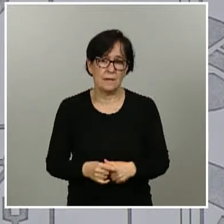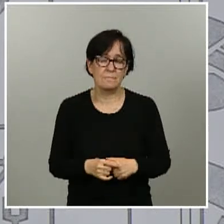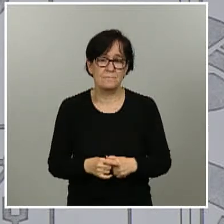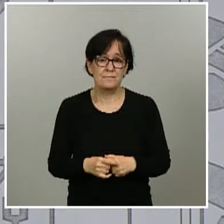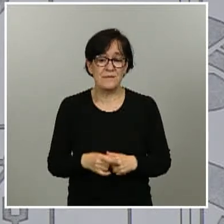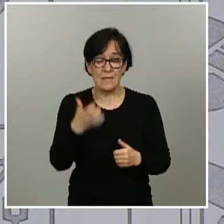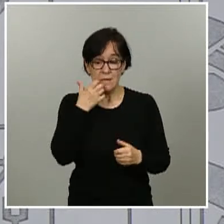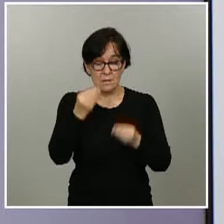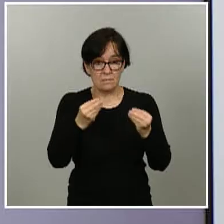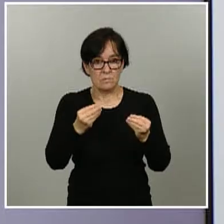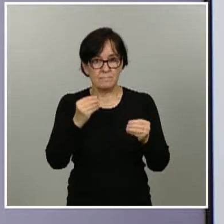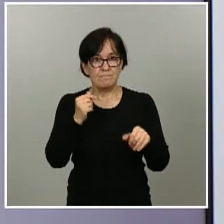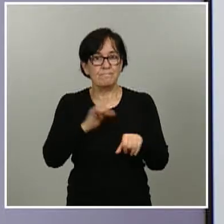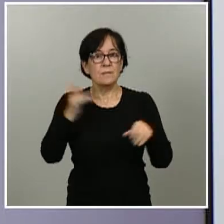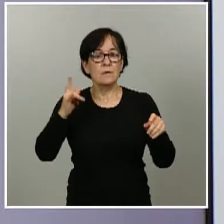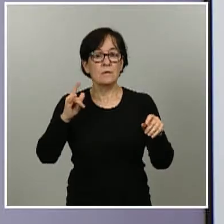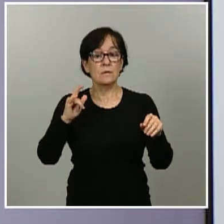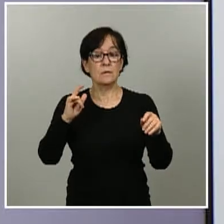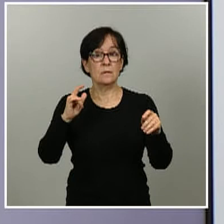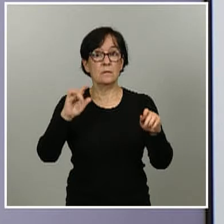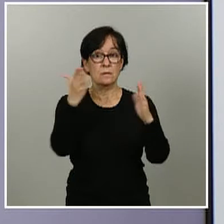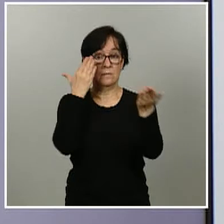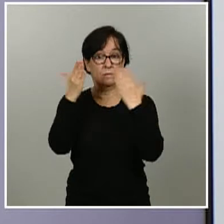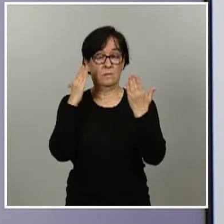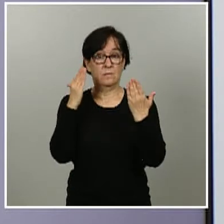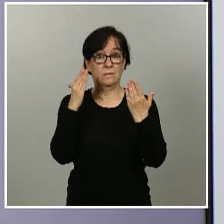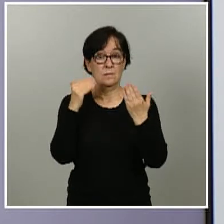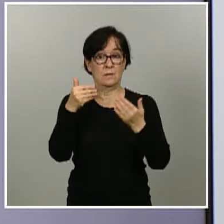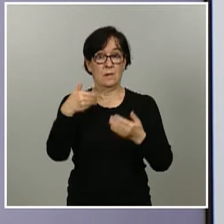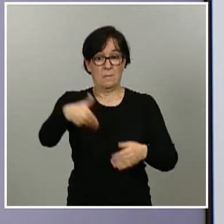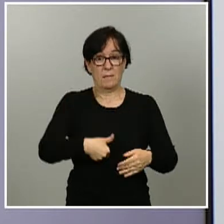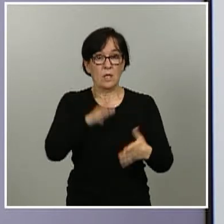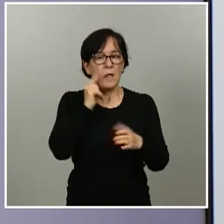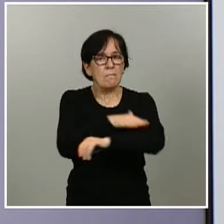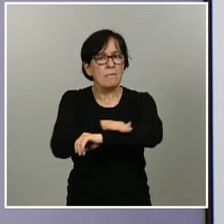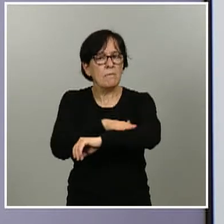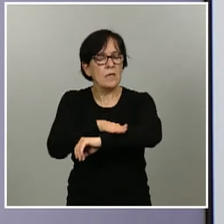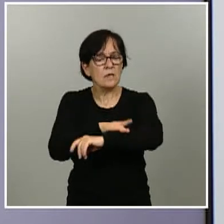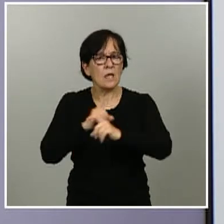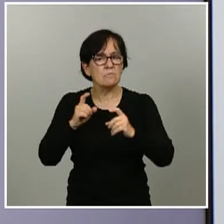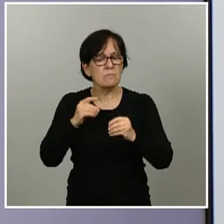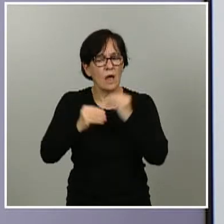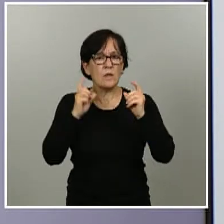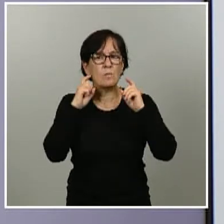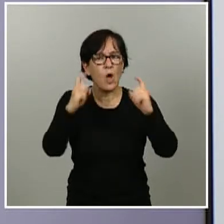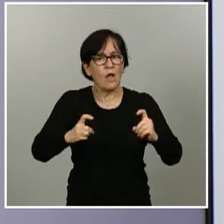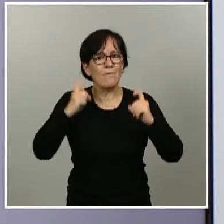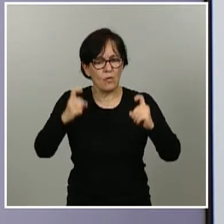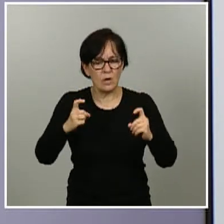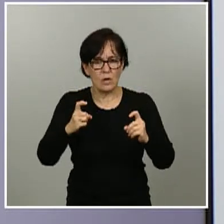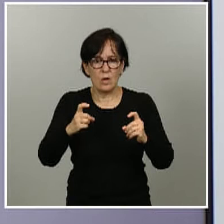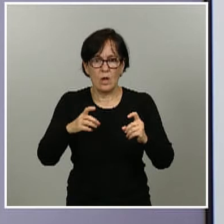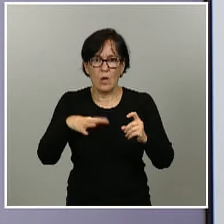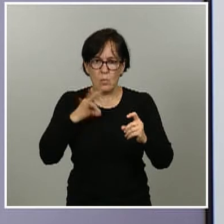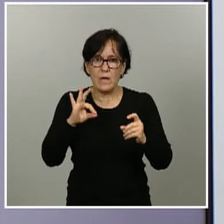ser sensibles con la recepción de las solicitudes, desde el Ministerio estamos haciendo un esfuerzo porque todo el mundo pueda entrar, pero